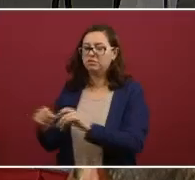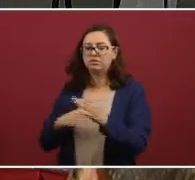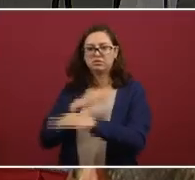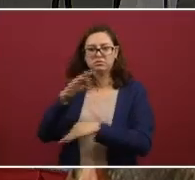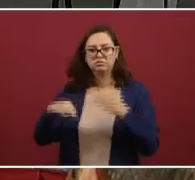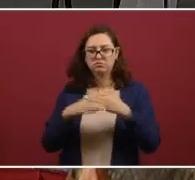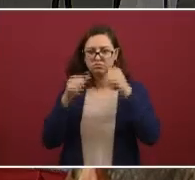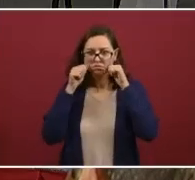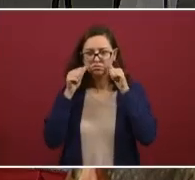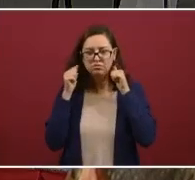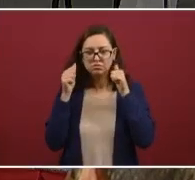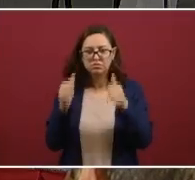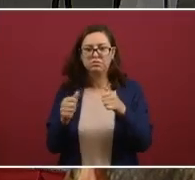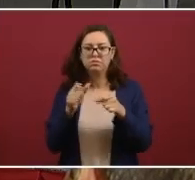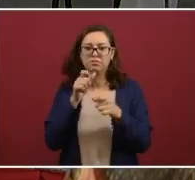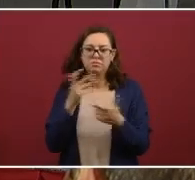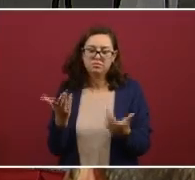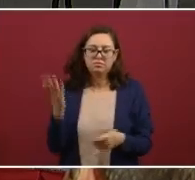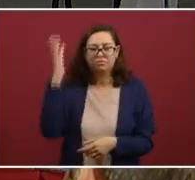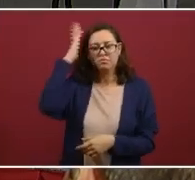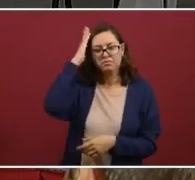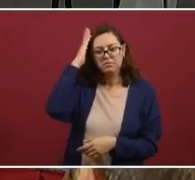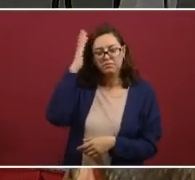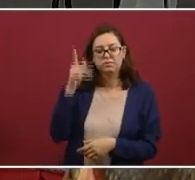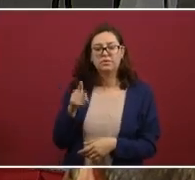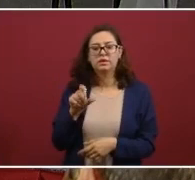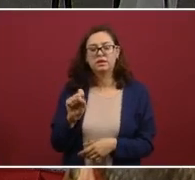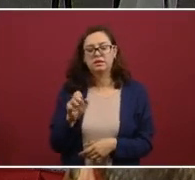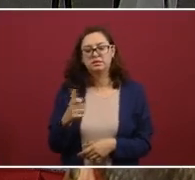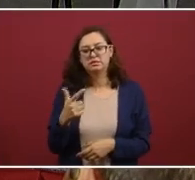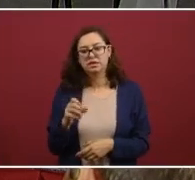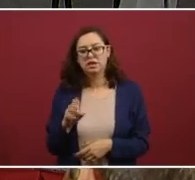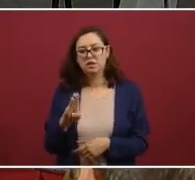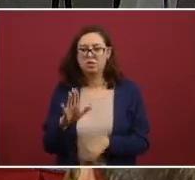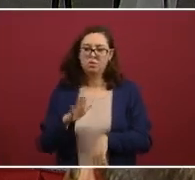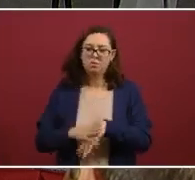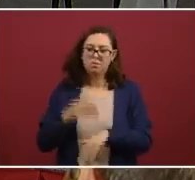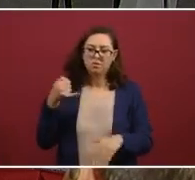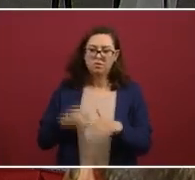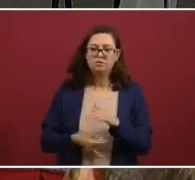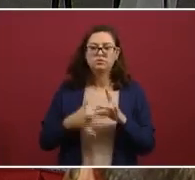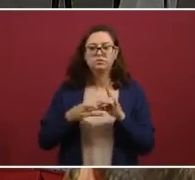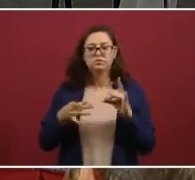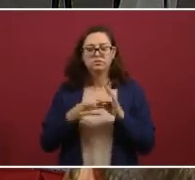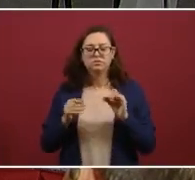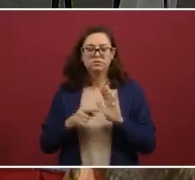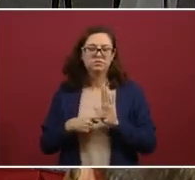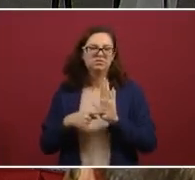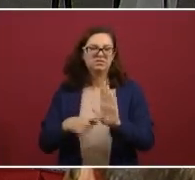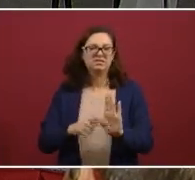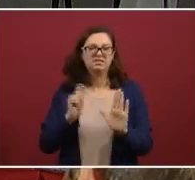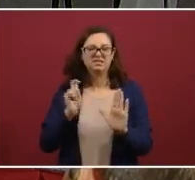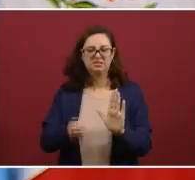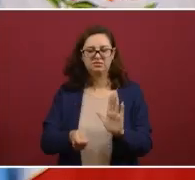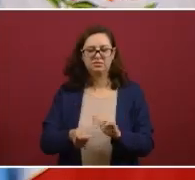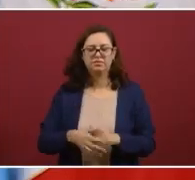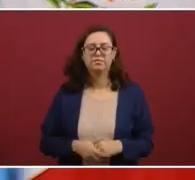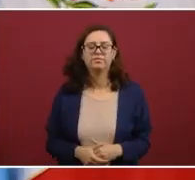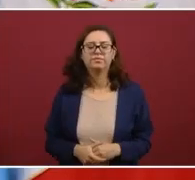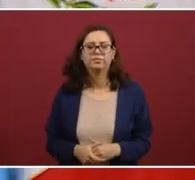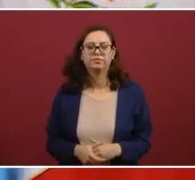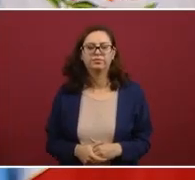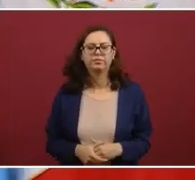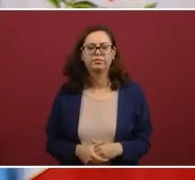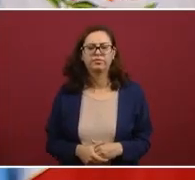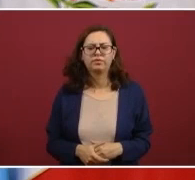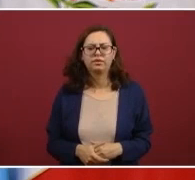más adelante, bajo el liderazgo de la señora secretaria de Gobernación, presentaremos mayores detalles sobre esta iniciativa. México